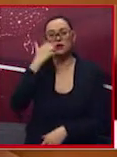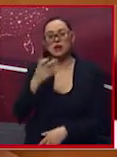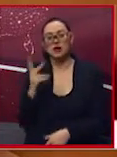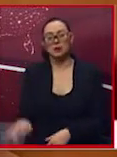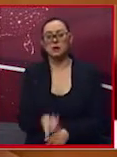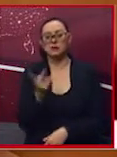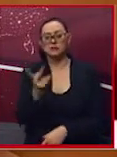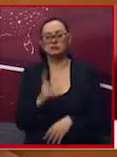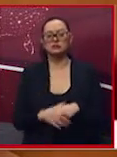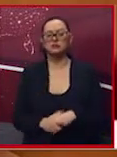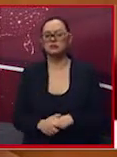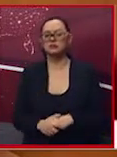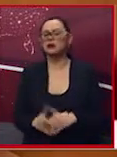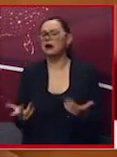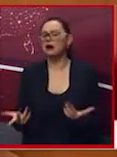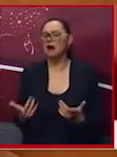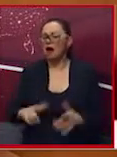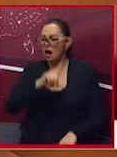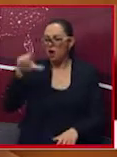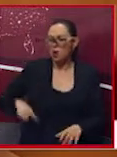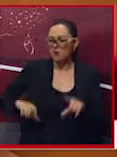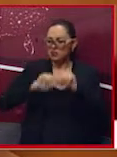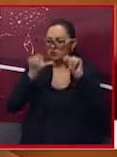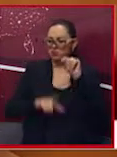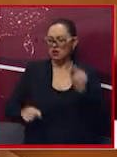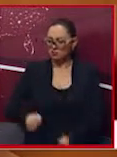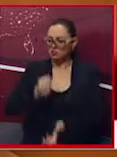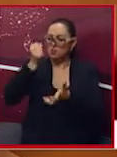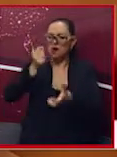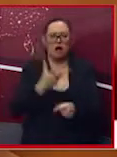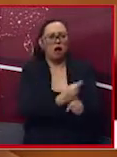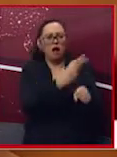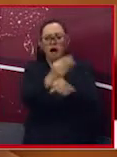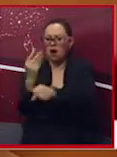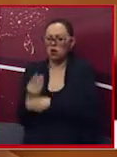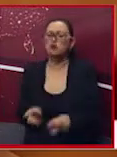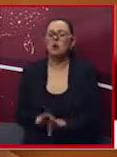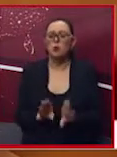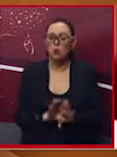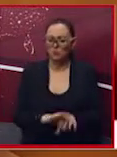respondiera, ¿cómo ha gastado el gobierno federal los recursos destinados para la reconstrucción?